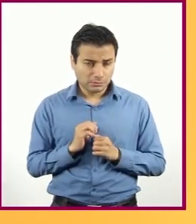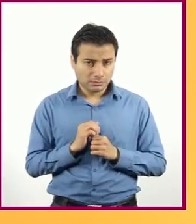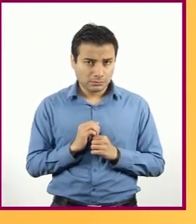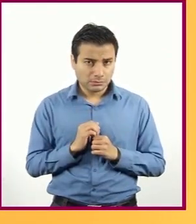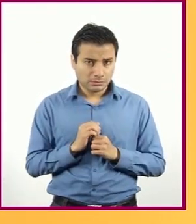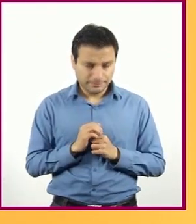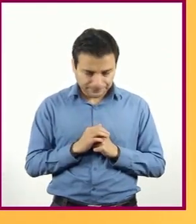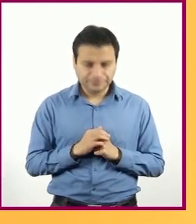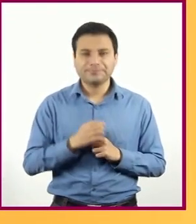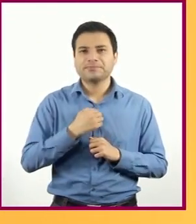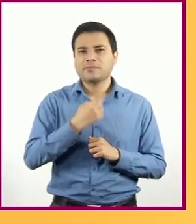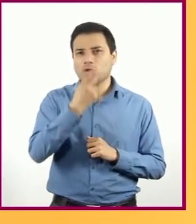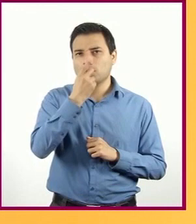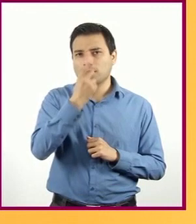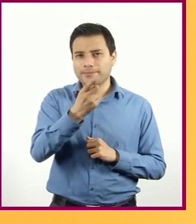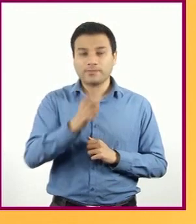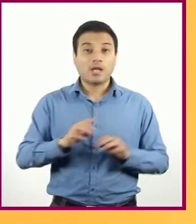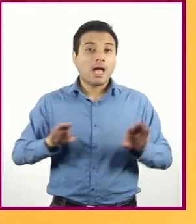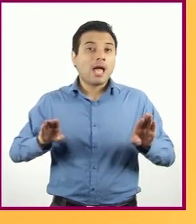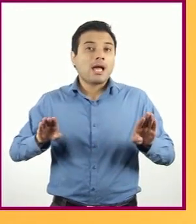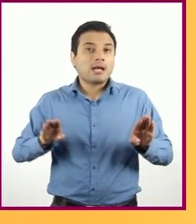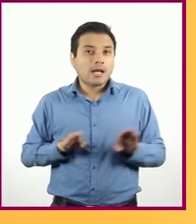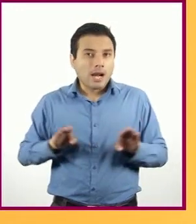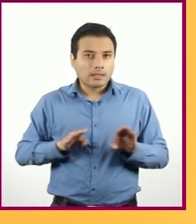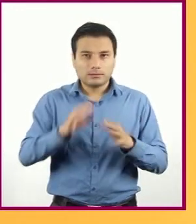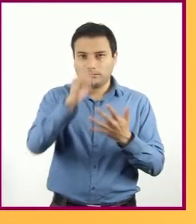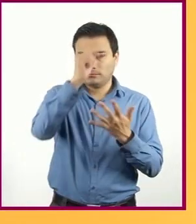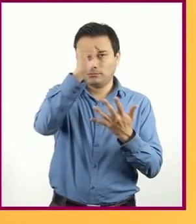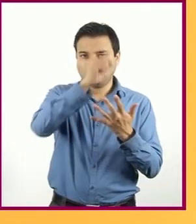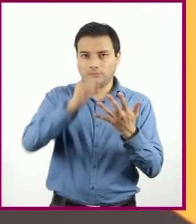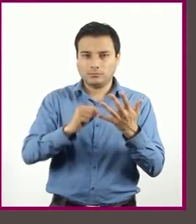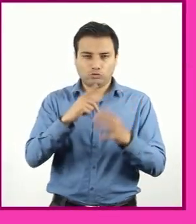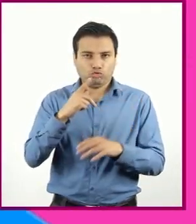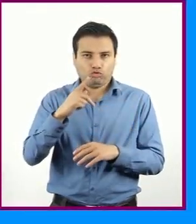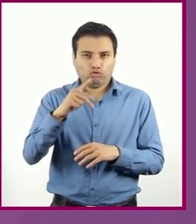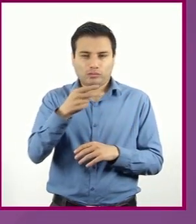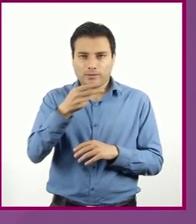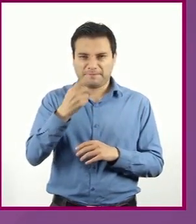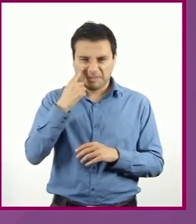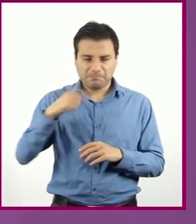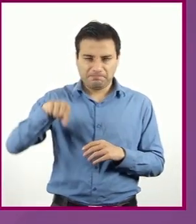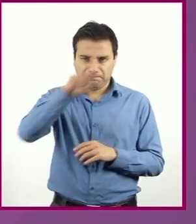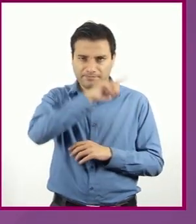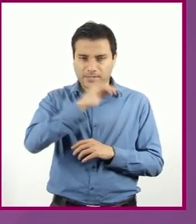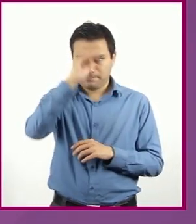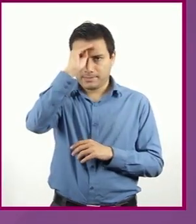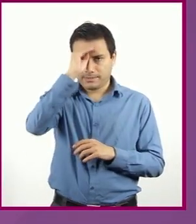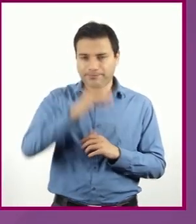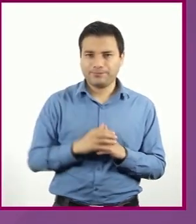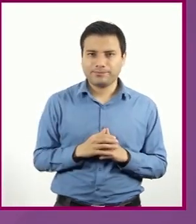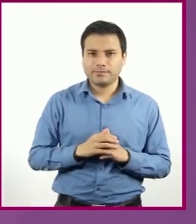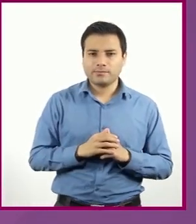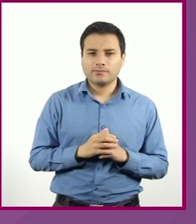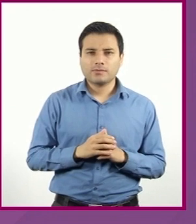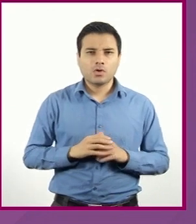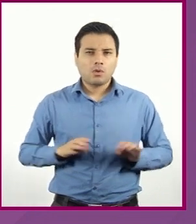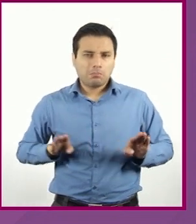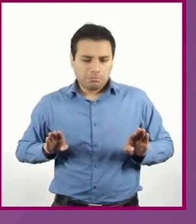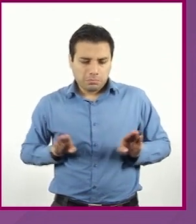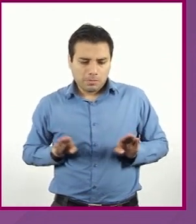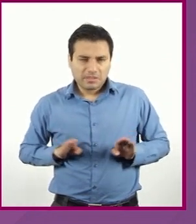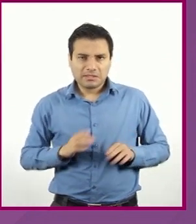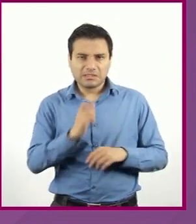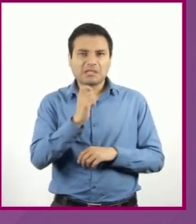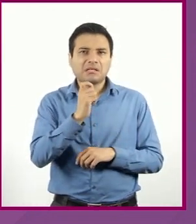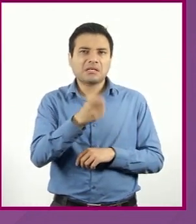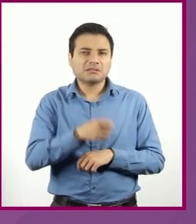que estudiaremos las propiedades de la igualdad, pero antes les invito a reflexionar. ¿Qué es una propiedad? ¿Cuáles